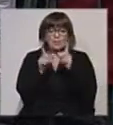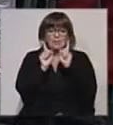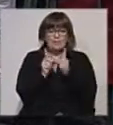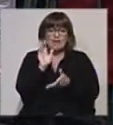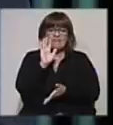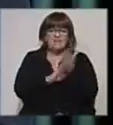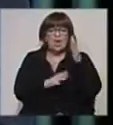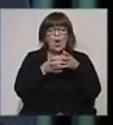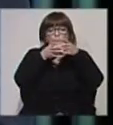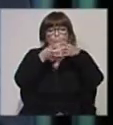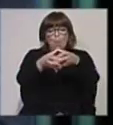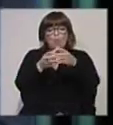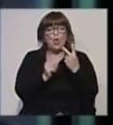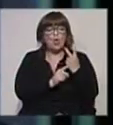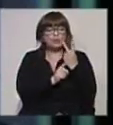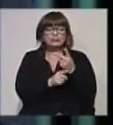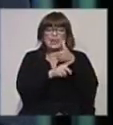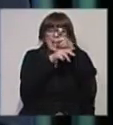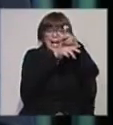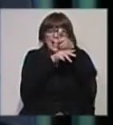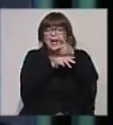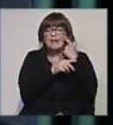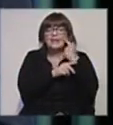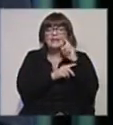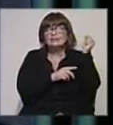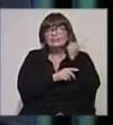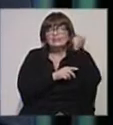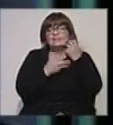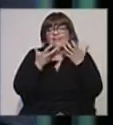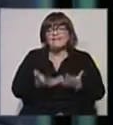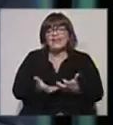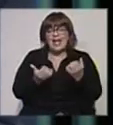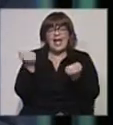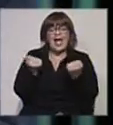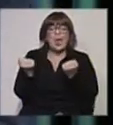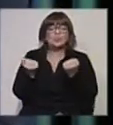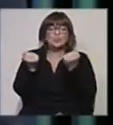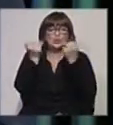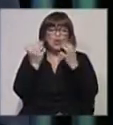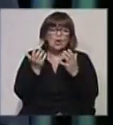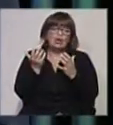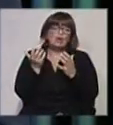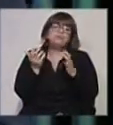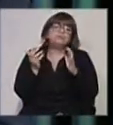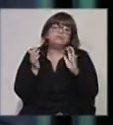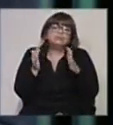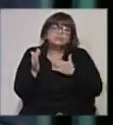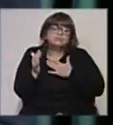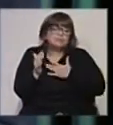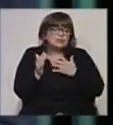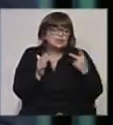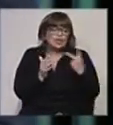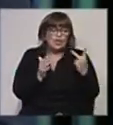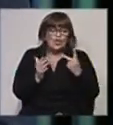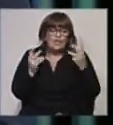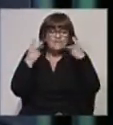un camarógrafo a hacer un poco el trabajo soñado, porque era agarrar un auto y con el trabajo de recorrer